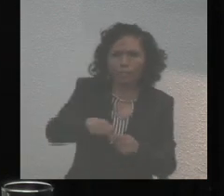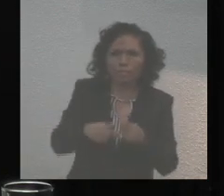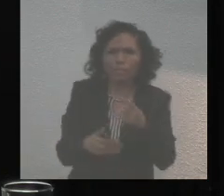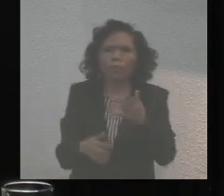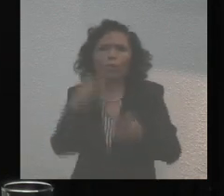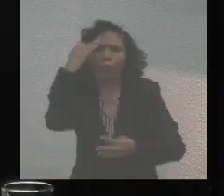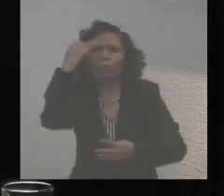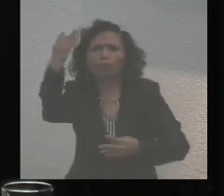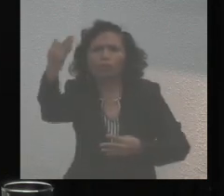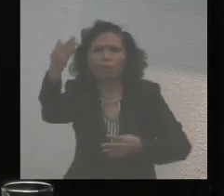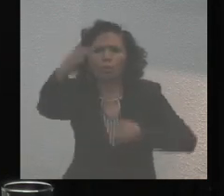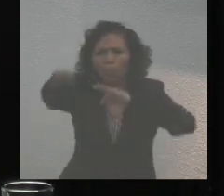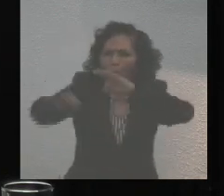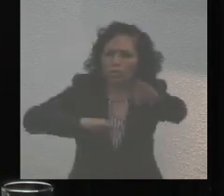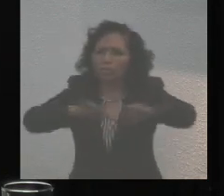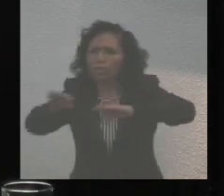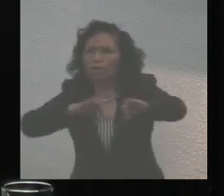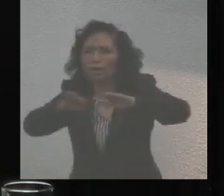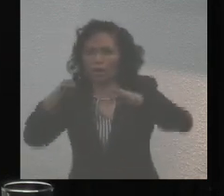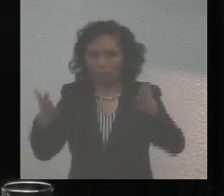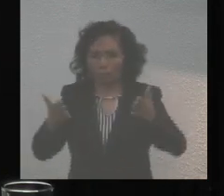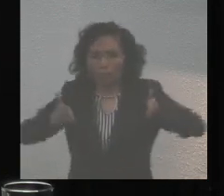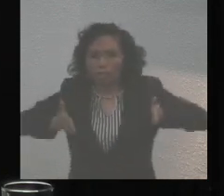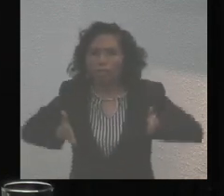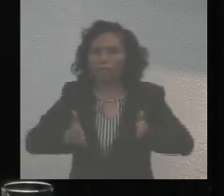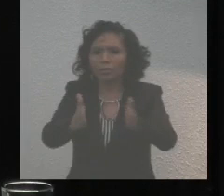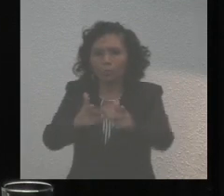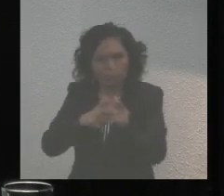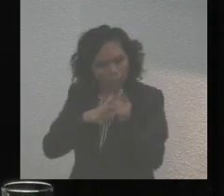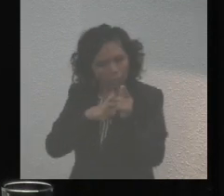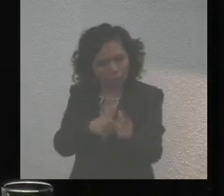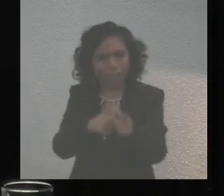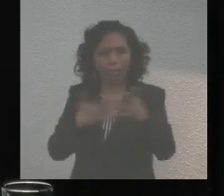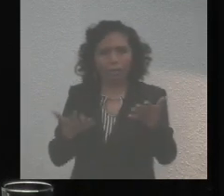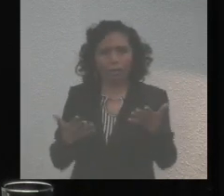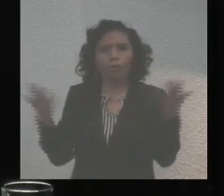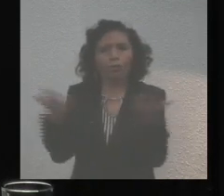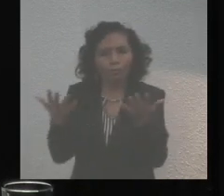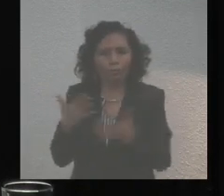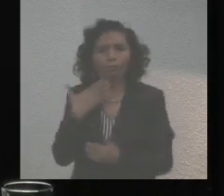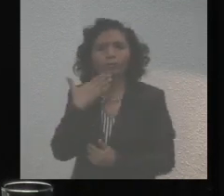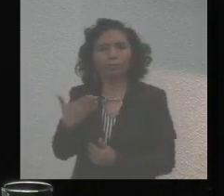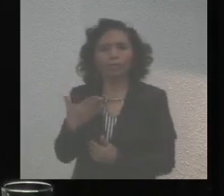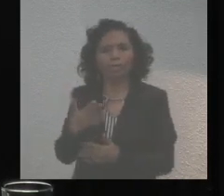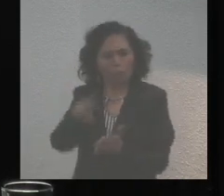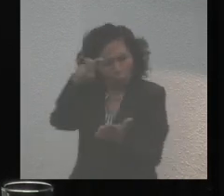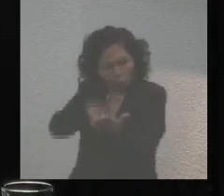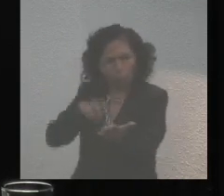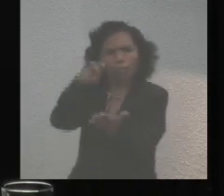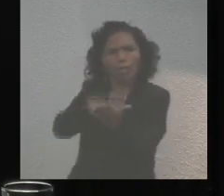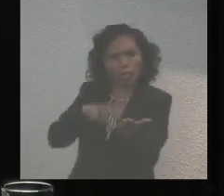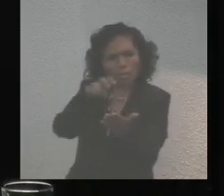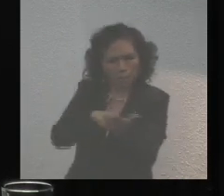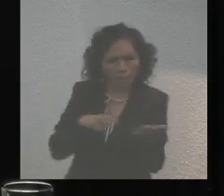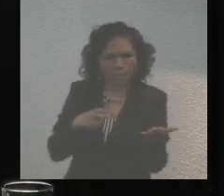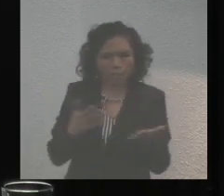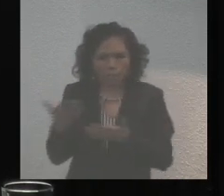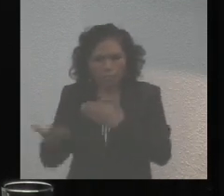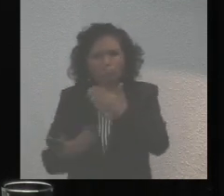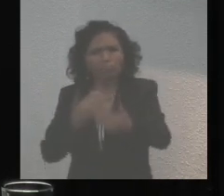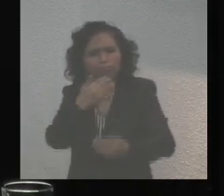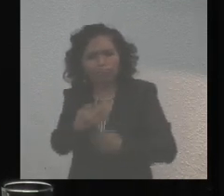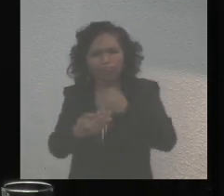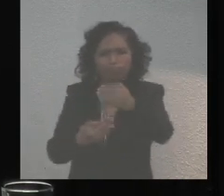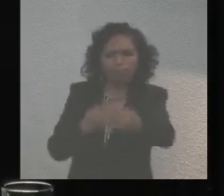y empleados del pueblo. El camino es continuar lo que se hizo bien, corregir lo necesario y